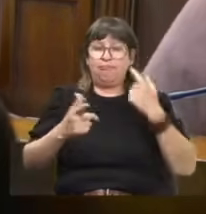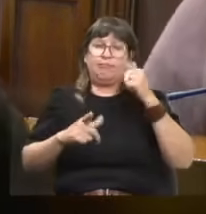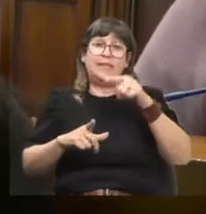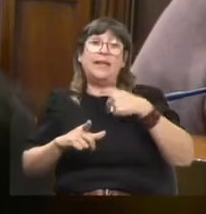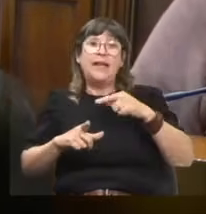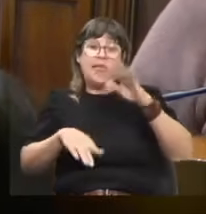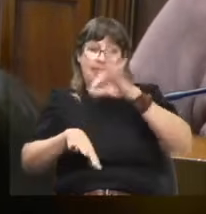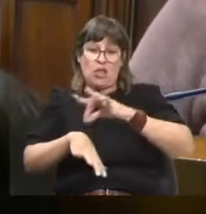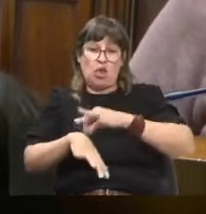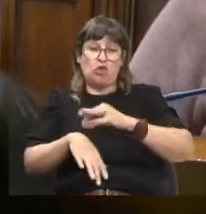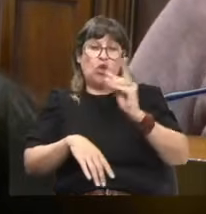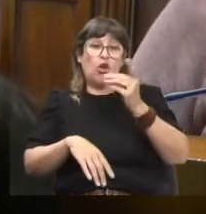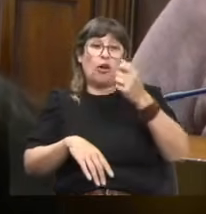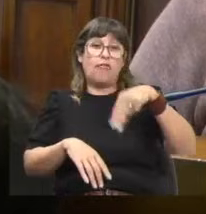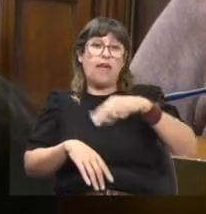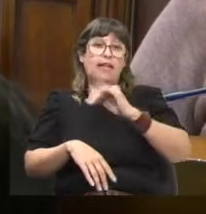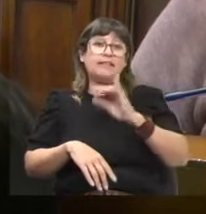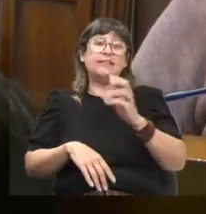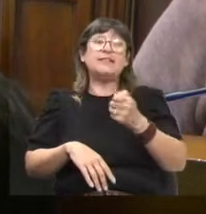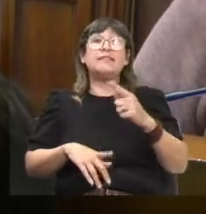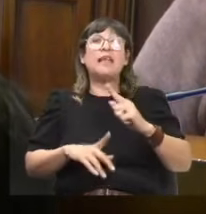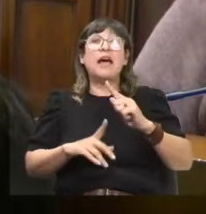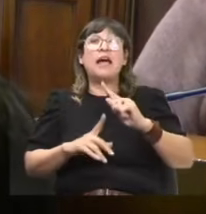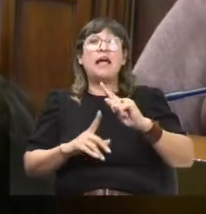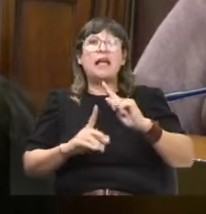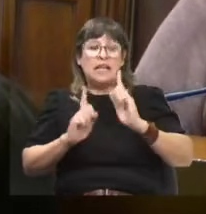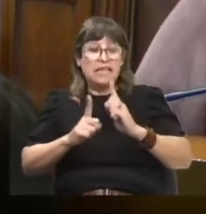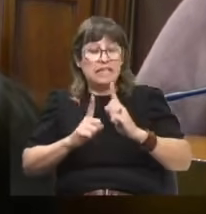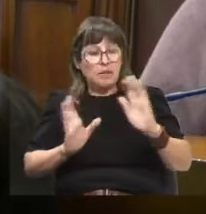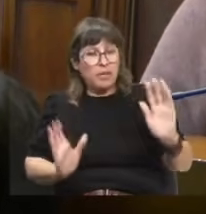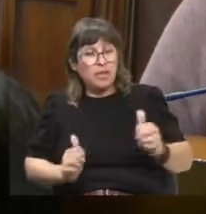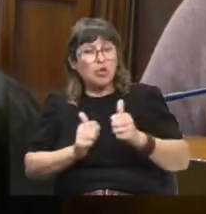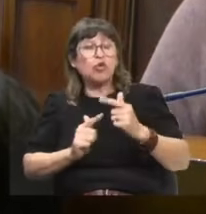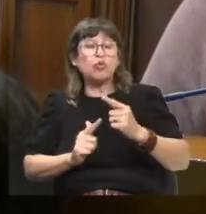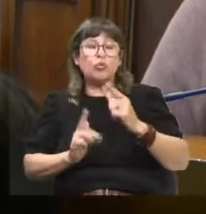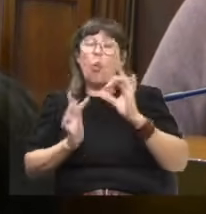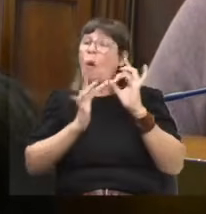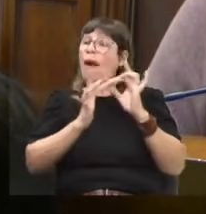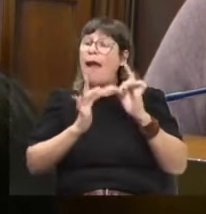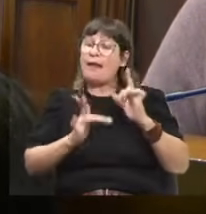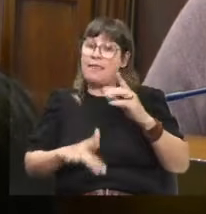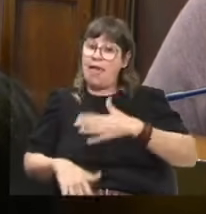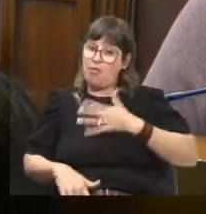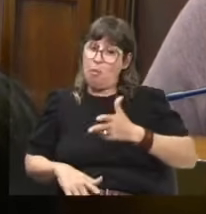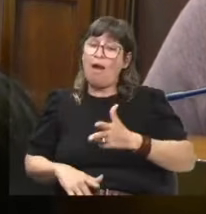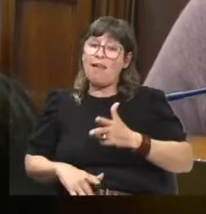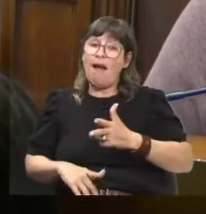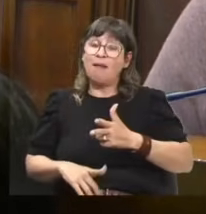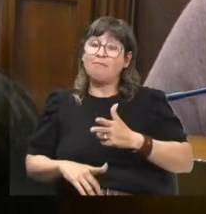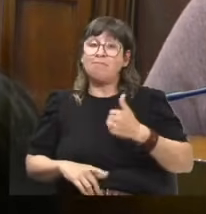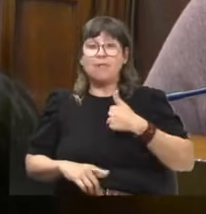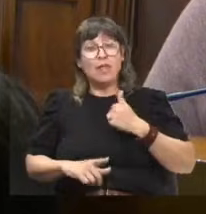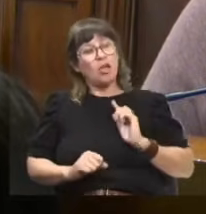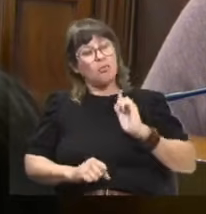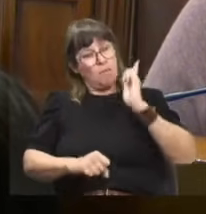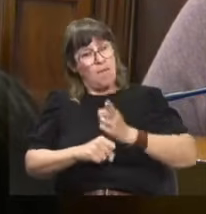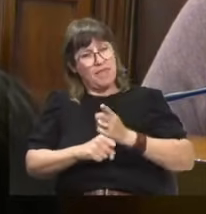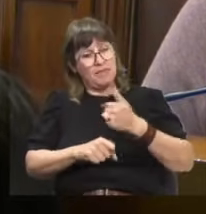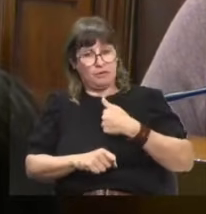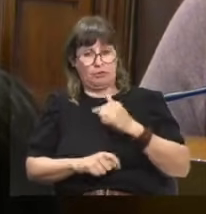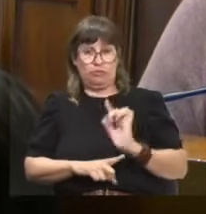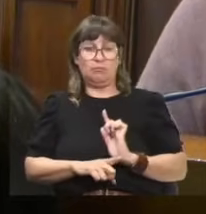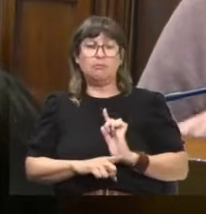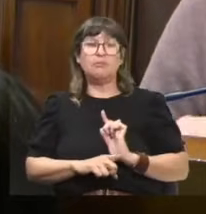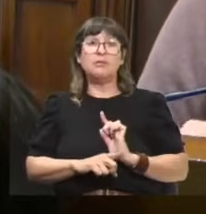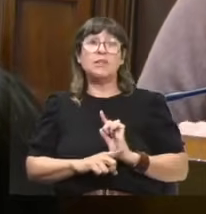Danza, el que junto con sus condiciones humanas han determinado mi decisión